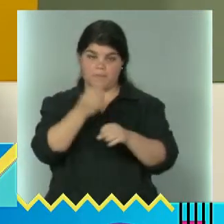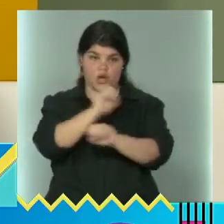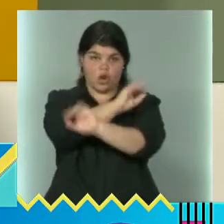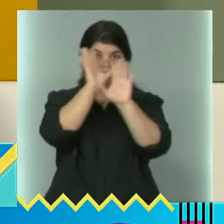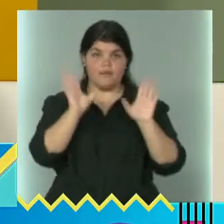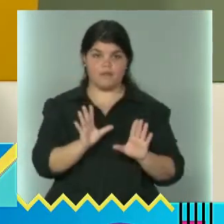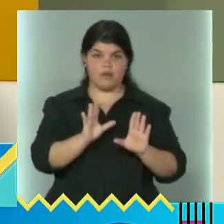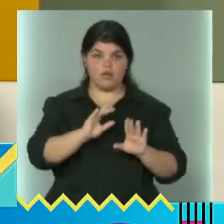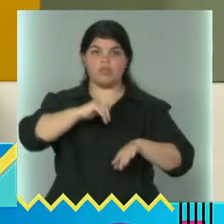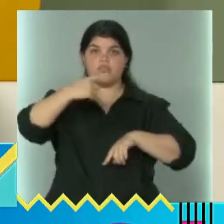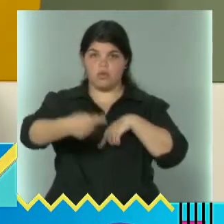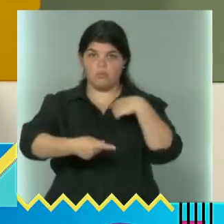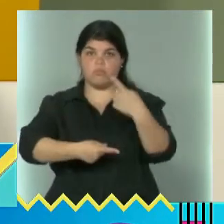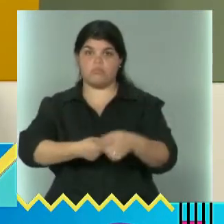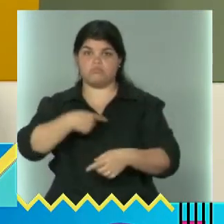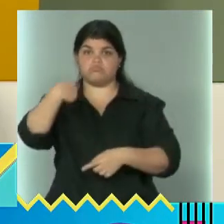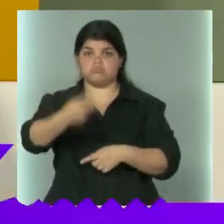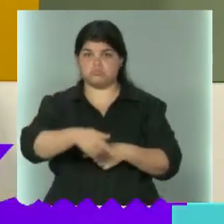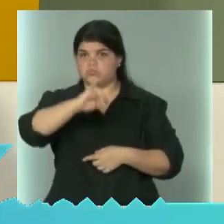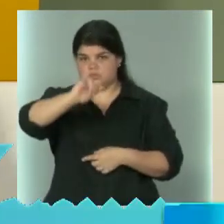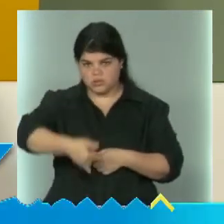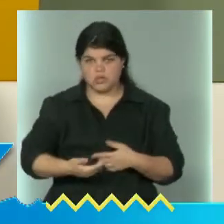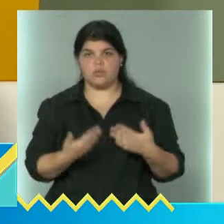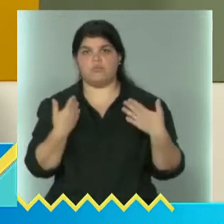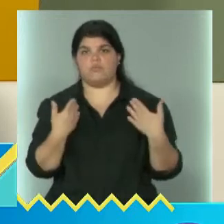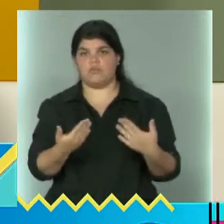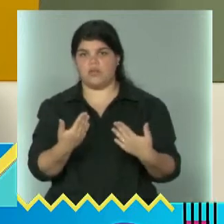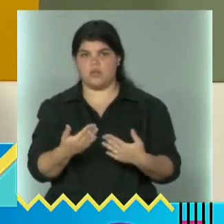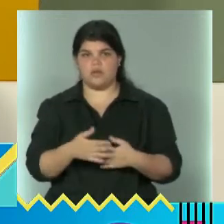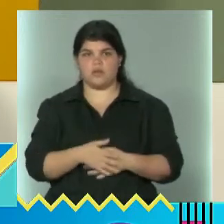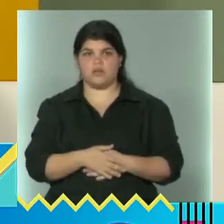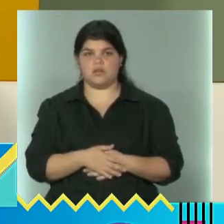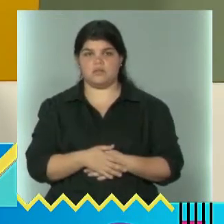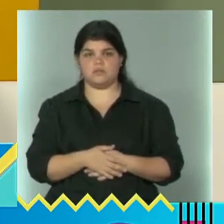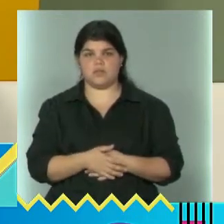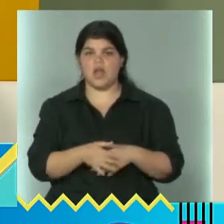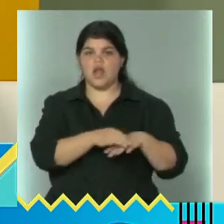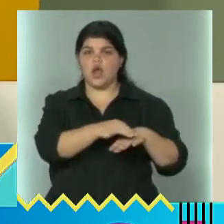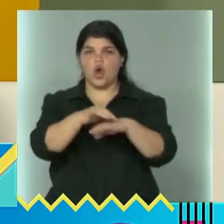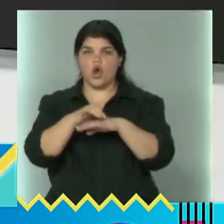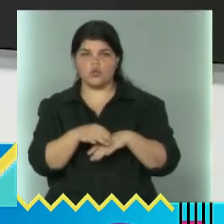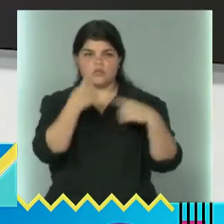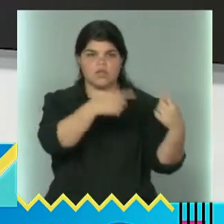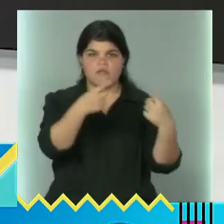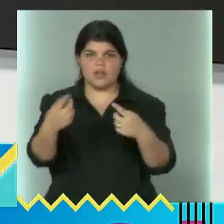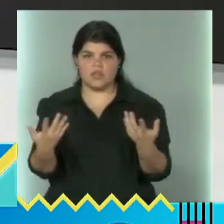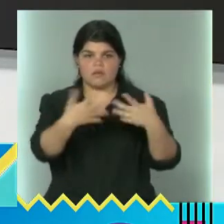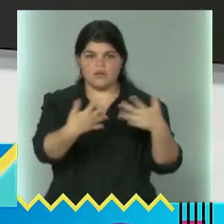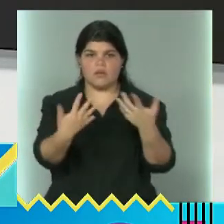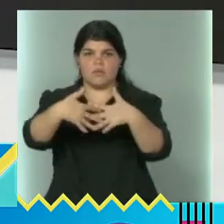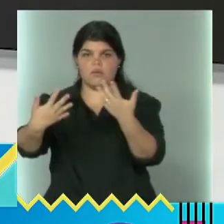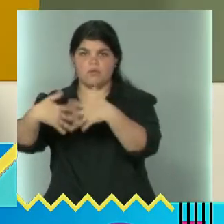tener esa claridad, sí, digamos, podemos empezar a juntar, entrelazar, entretejer distintas